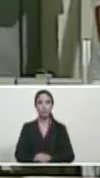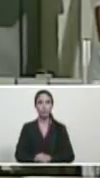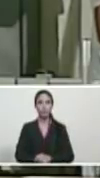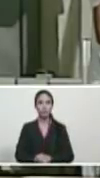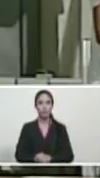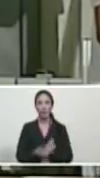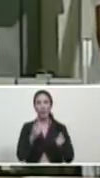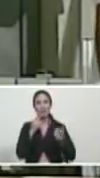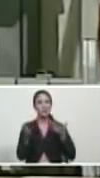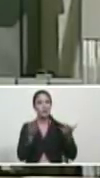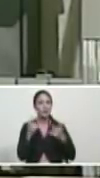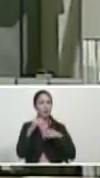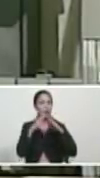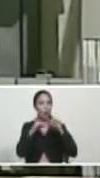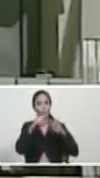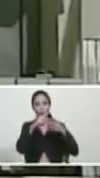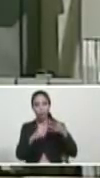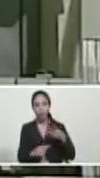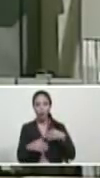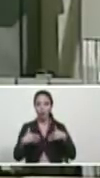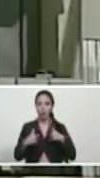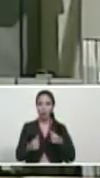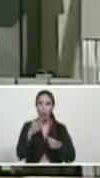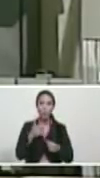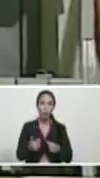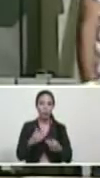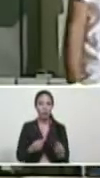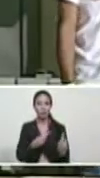los servicios de salud,